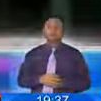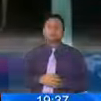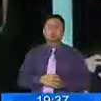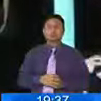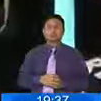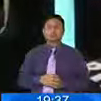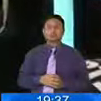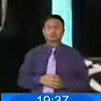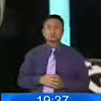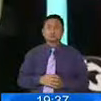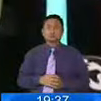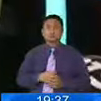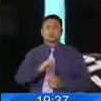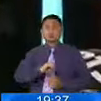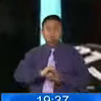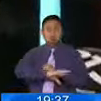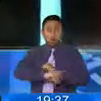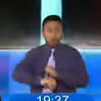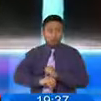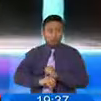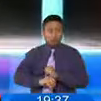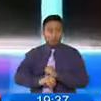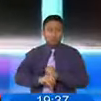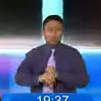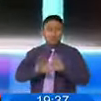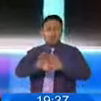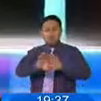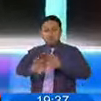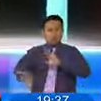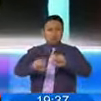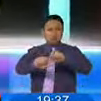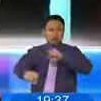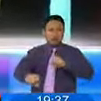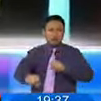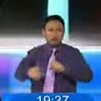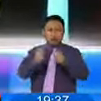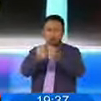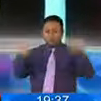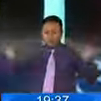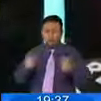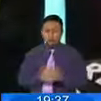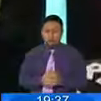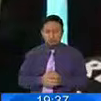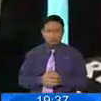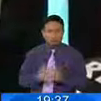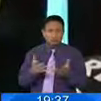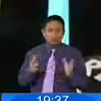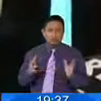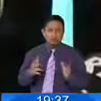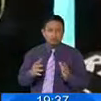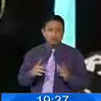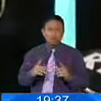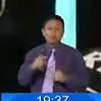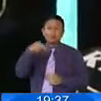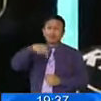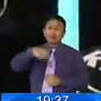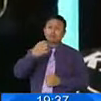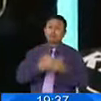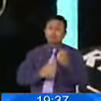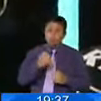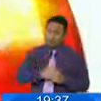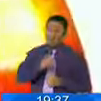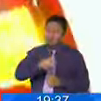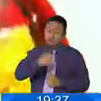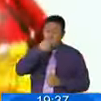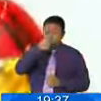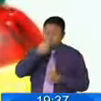Aquí no tenemos problema de robo de puerta, que nos sacan la ventana, que no, gracias. El único problema es el